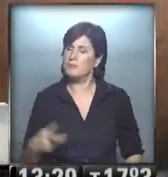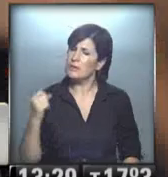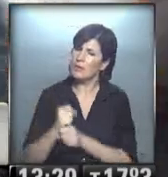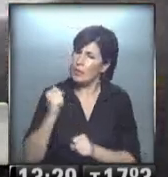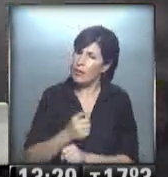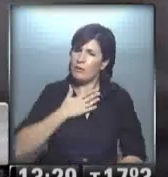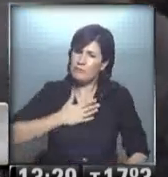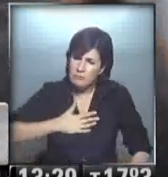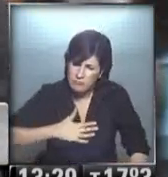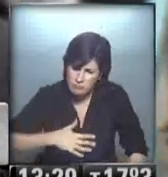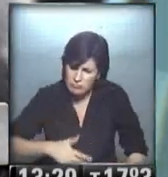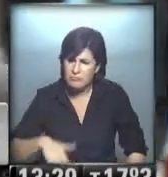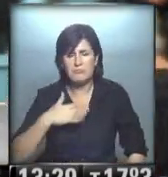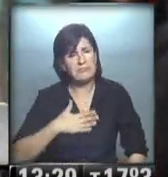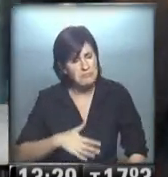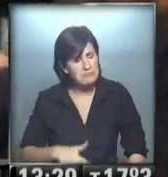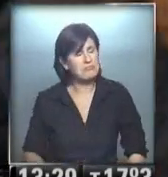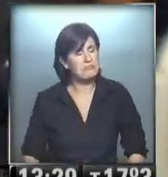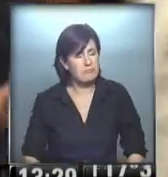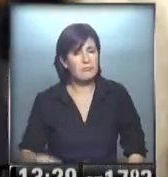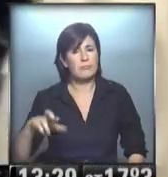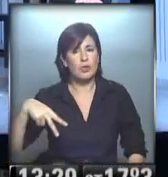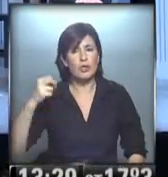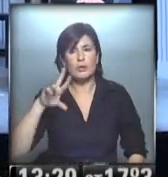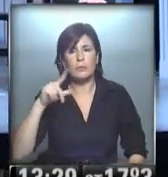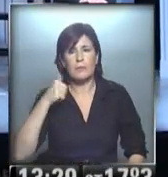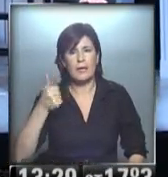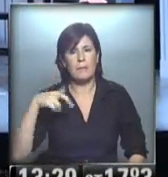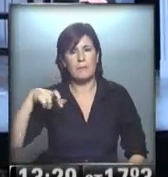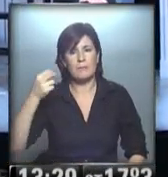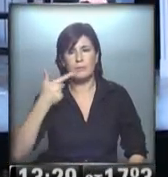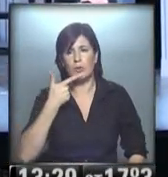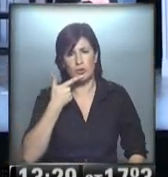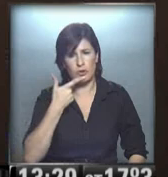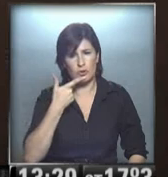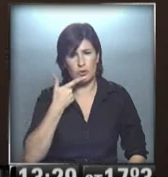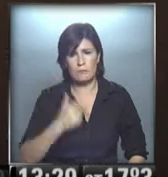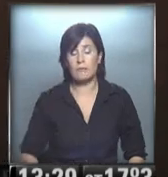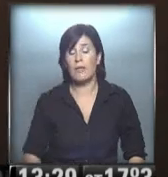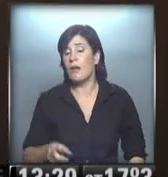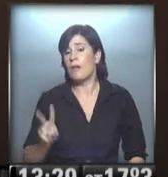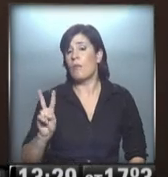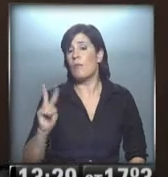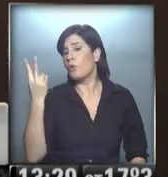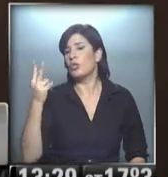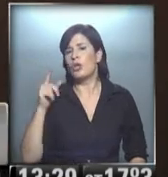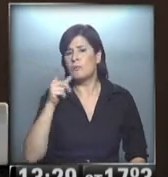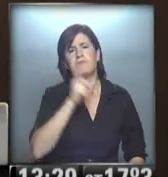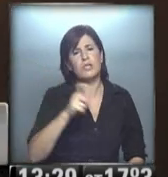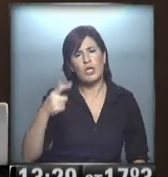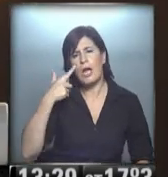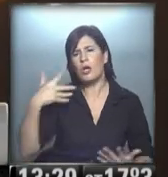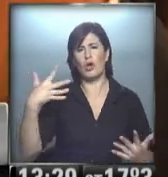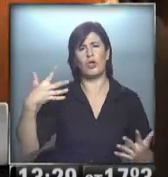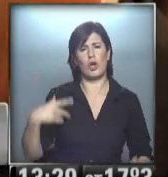como pocas, enorme, Norma Pons. Se fue con el mayor reconocimiento, no solamente de los compañeros, sino de